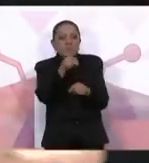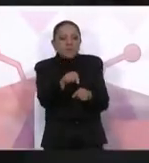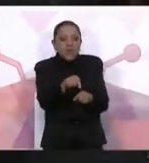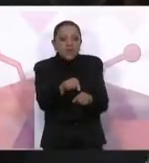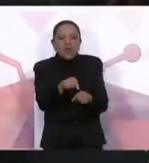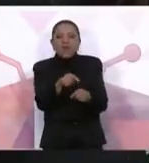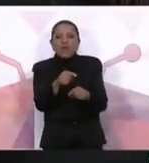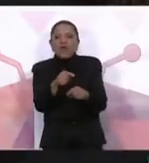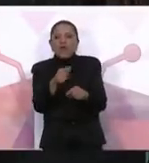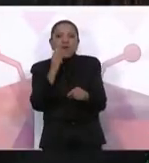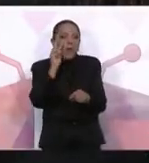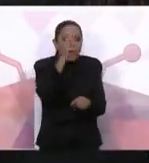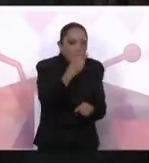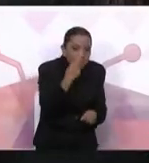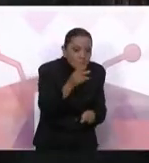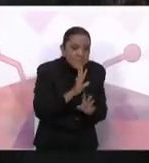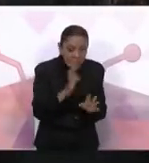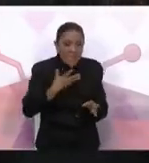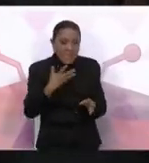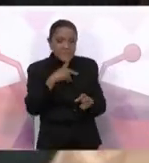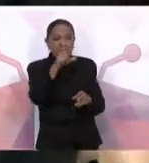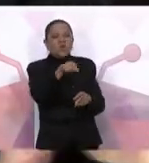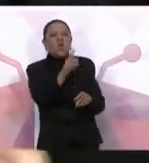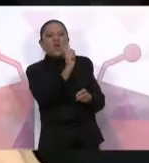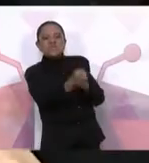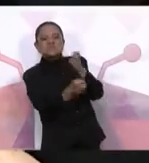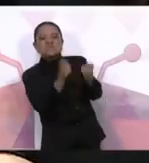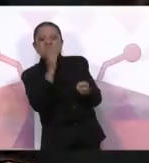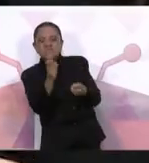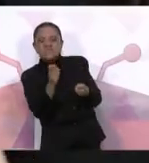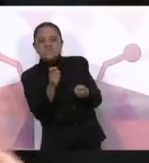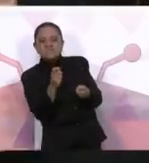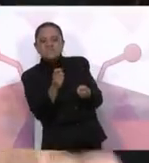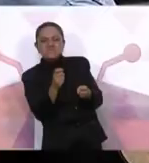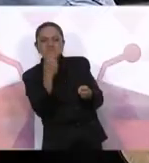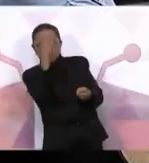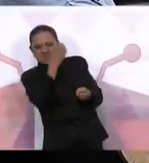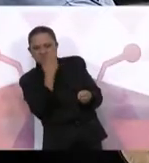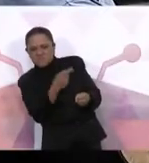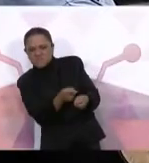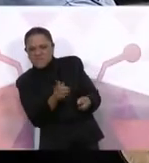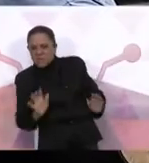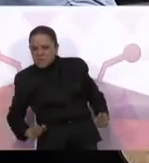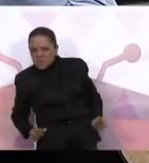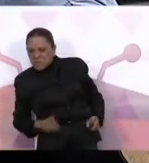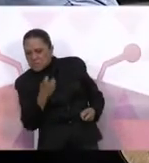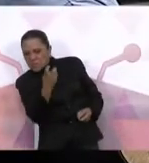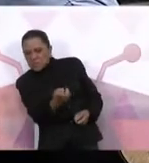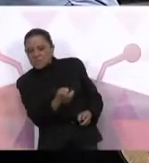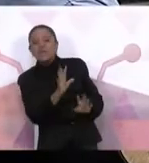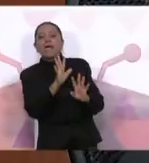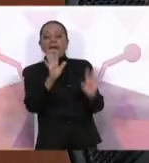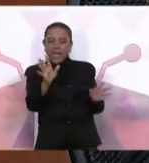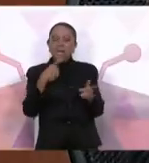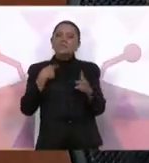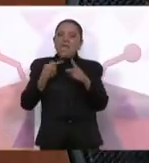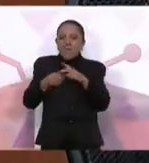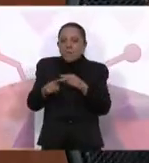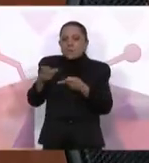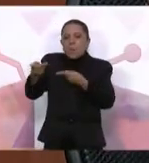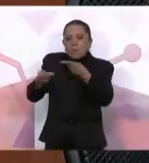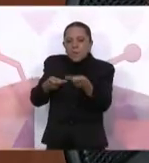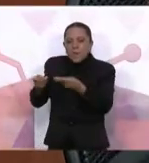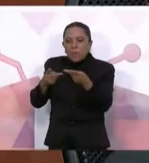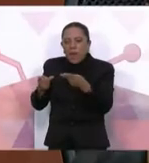vez que tengamos un diagnóstico de esta de las condiciones territoriales entonces empezará a distinguir